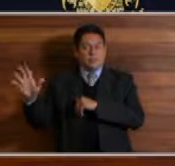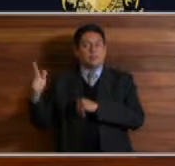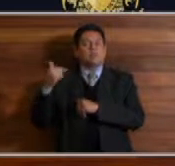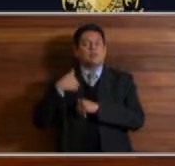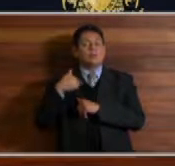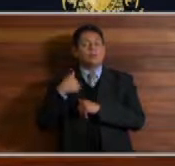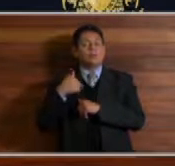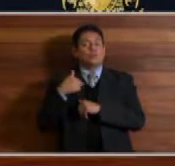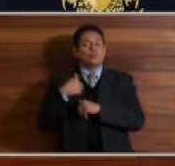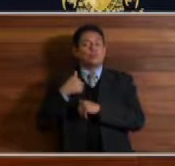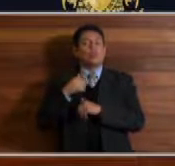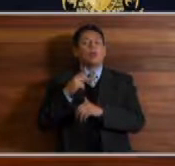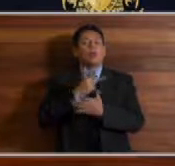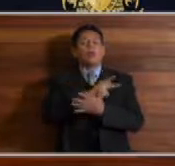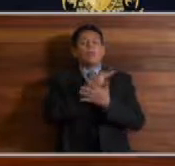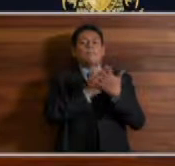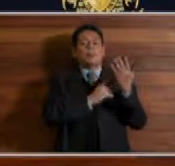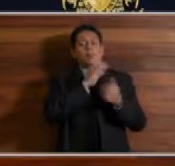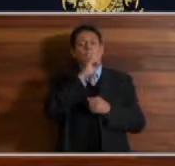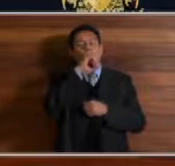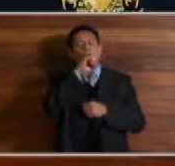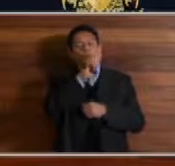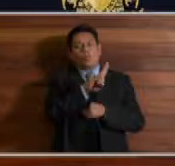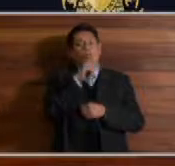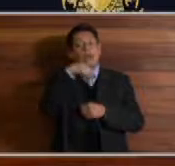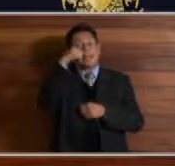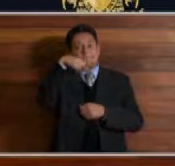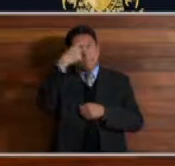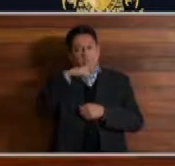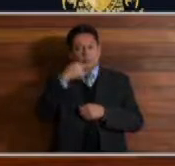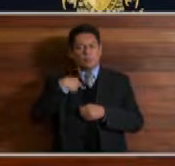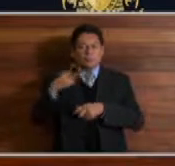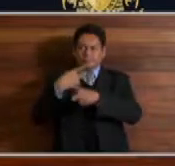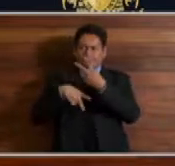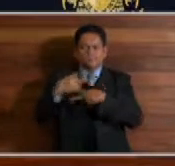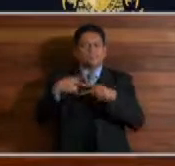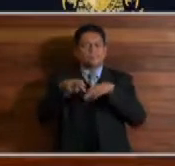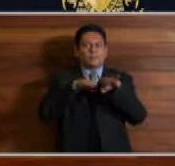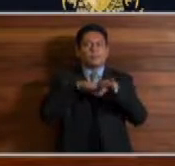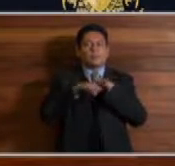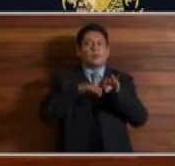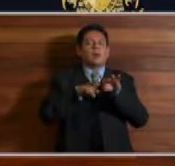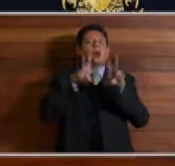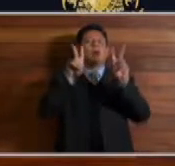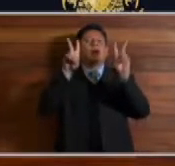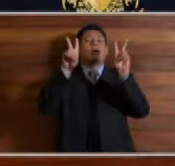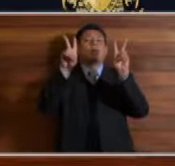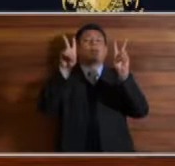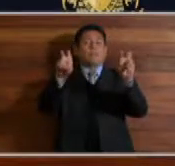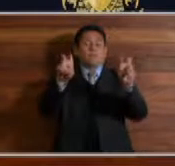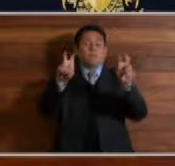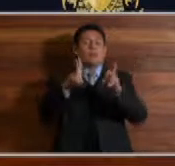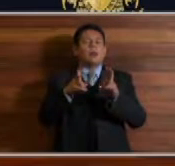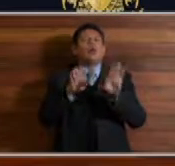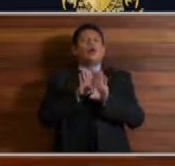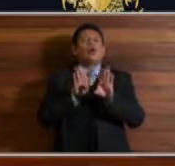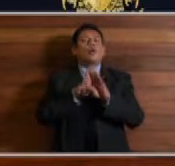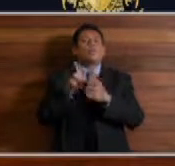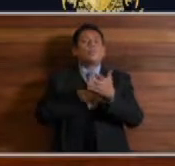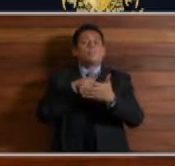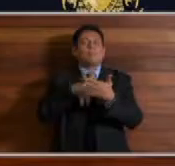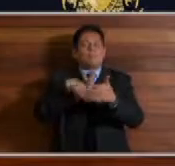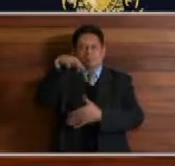en el programa de las Naciones Unidas en México sobre el tema del blindaje electoral de